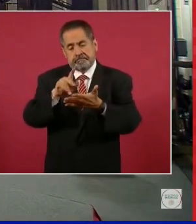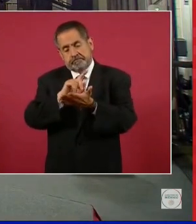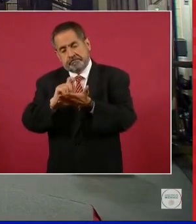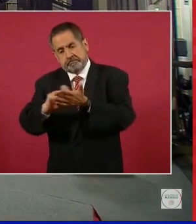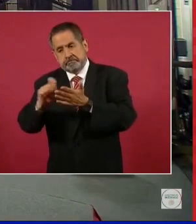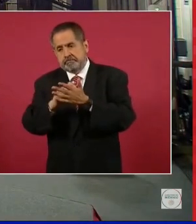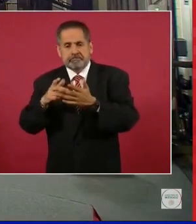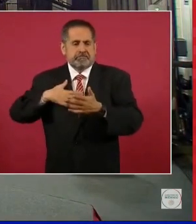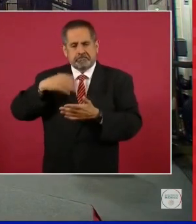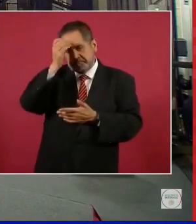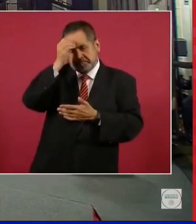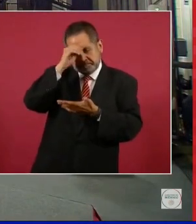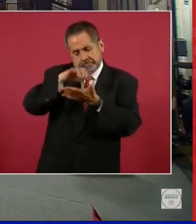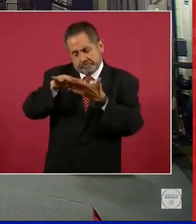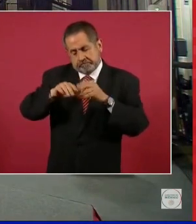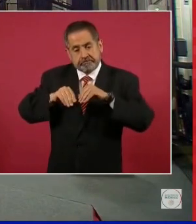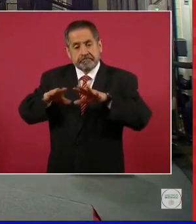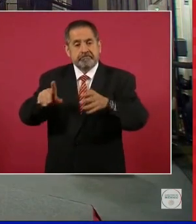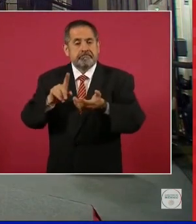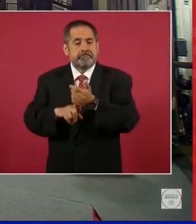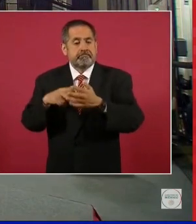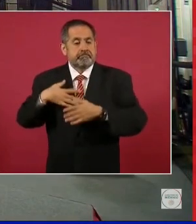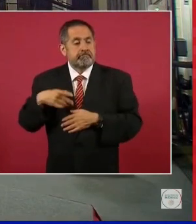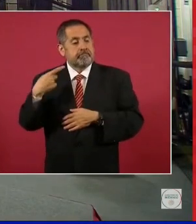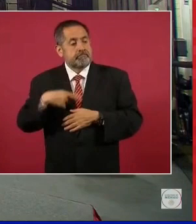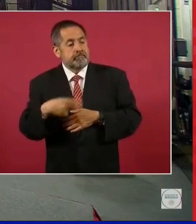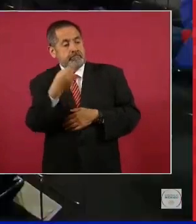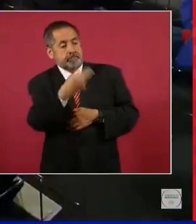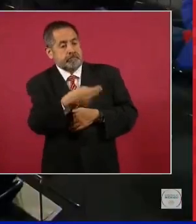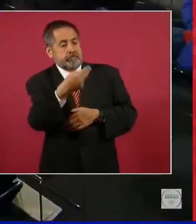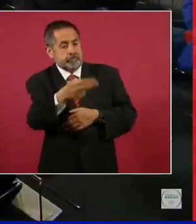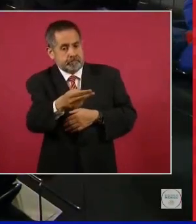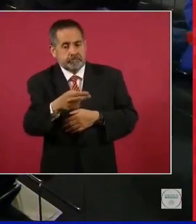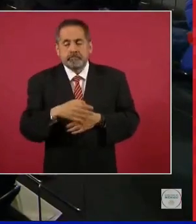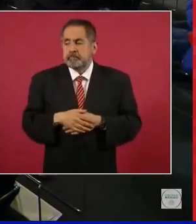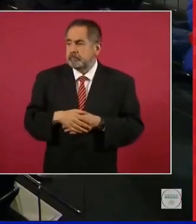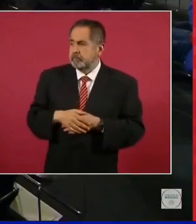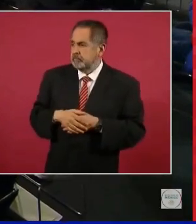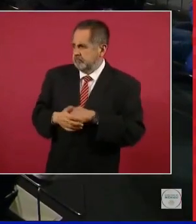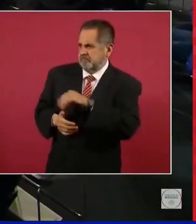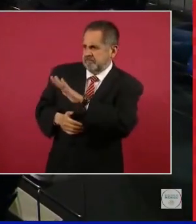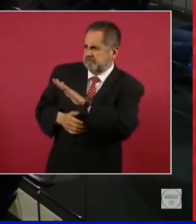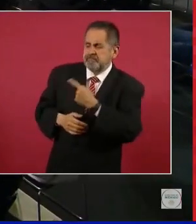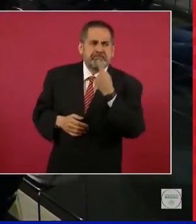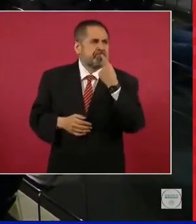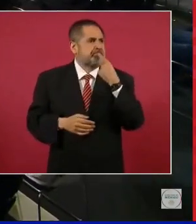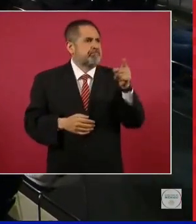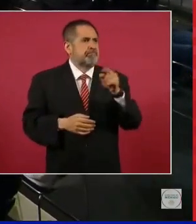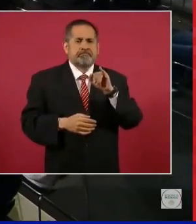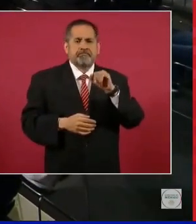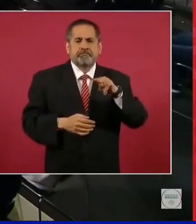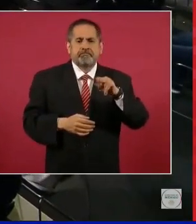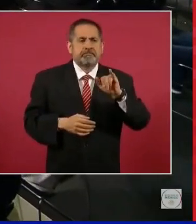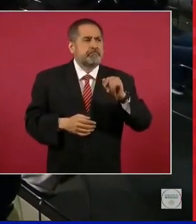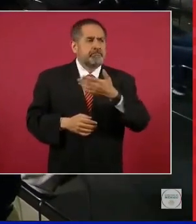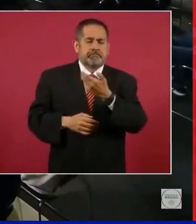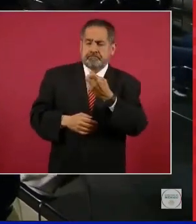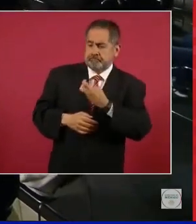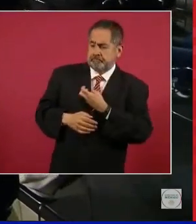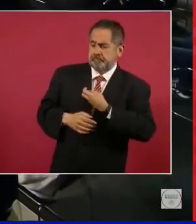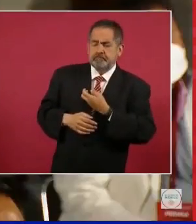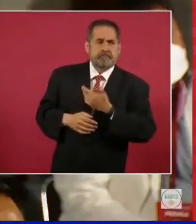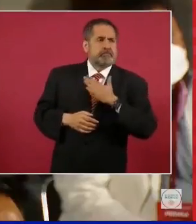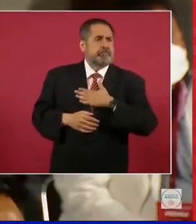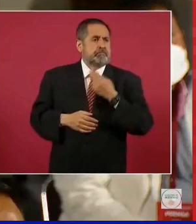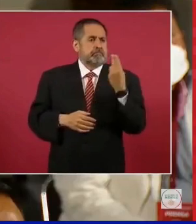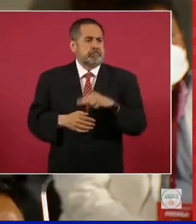opinión, donde se mencionan a personas físicas o morales y estas van a quejarse al INAI de que se está haciendo un presunto